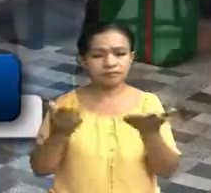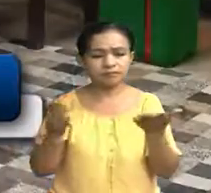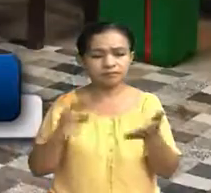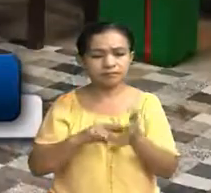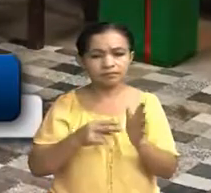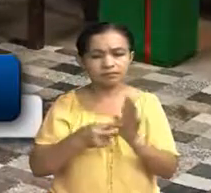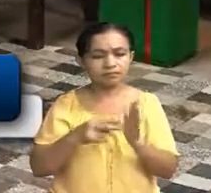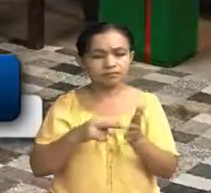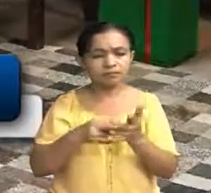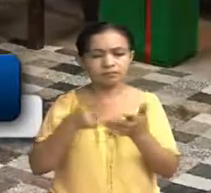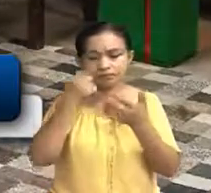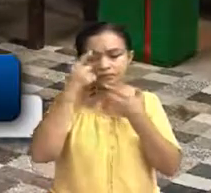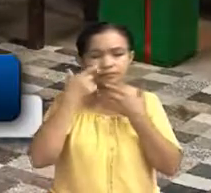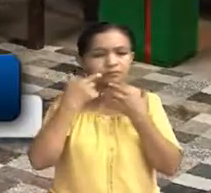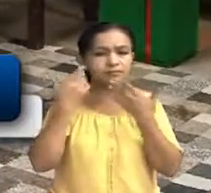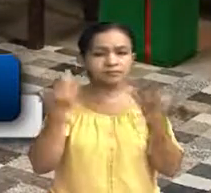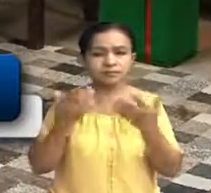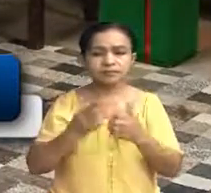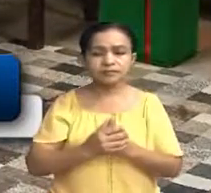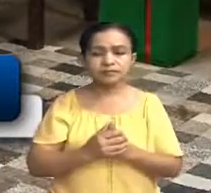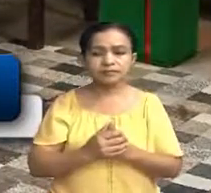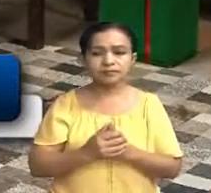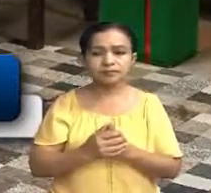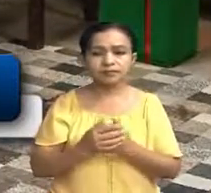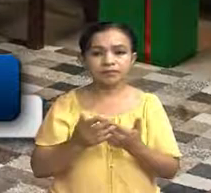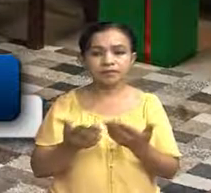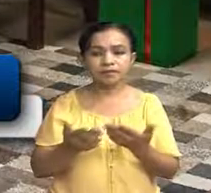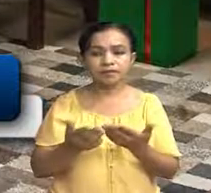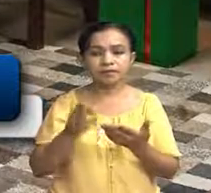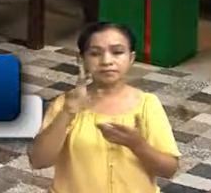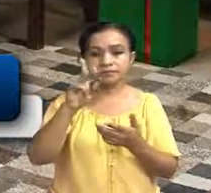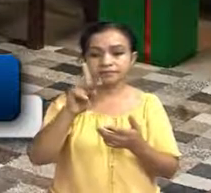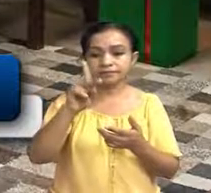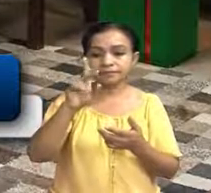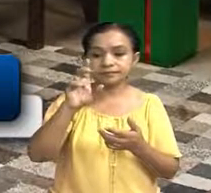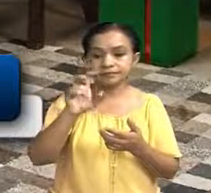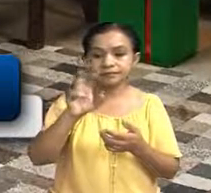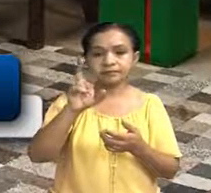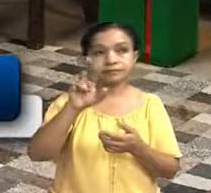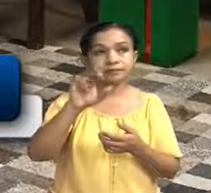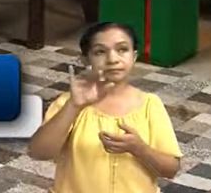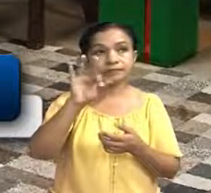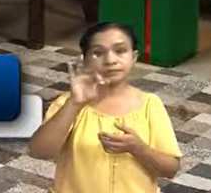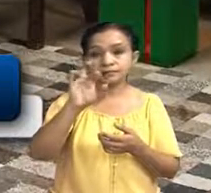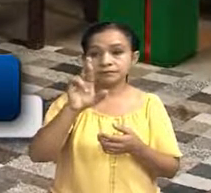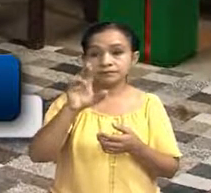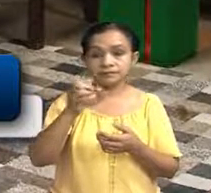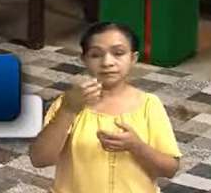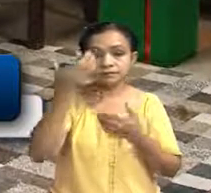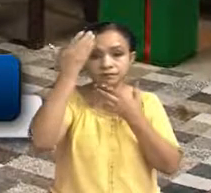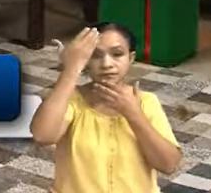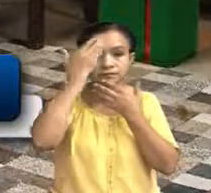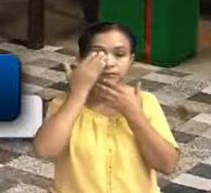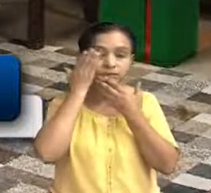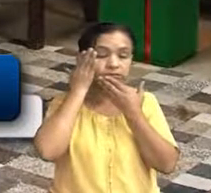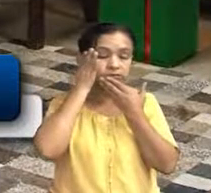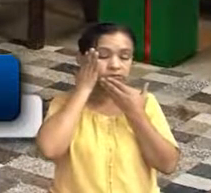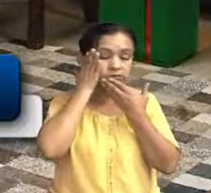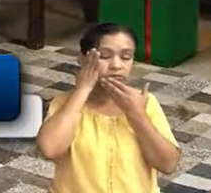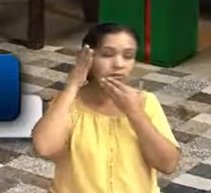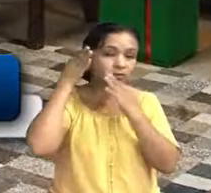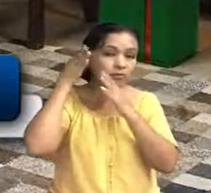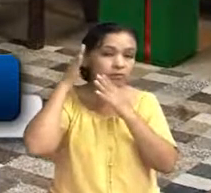¿Qué parte de la cara se duerme específicamente? En la periférica puede tender a dormirse la mitad del rostro. La